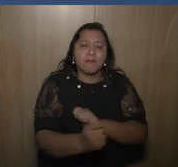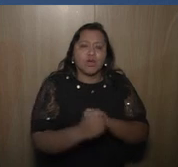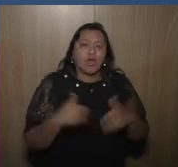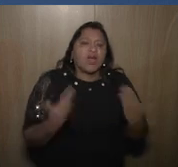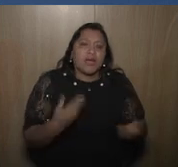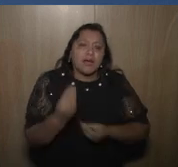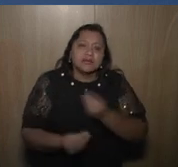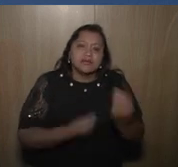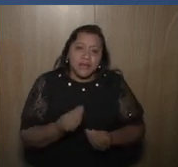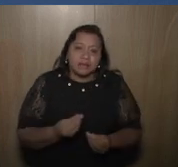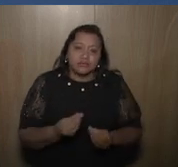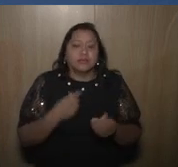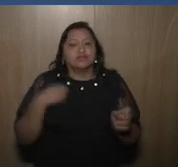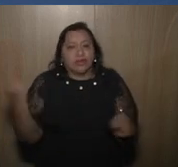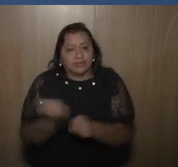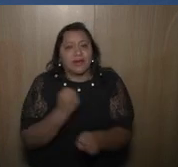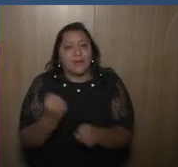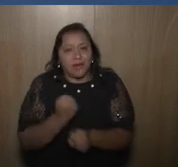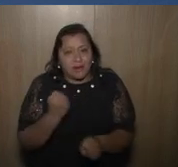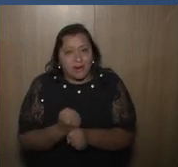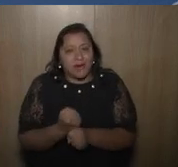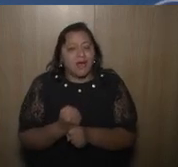allí? Vamos a trabajar en